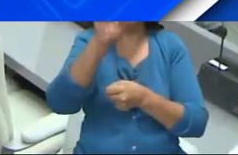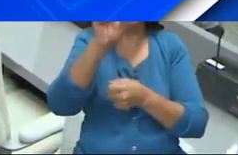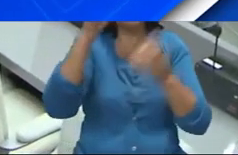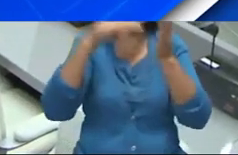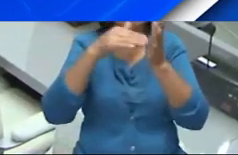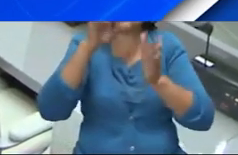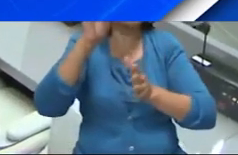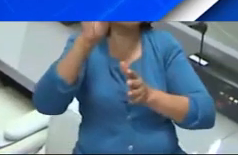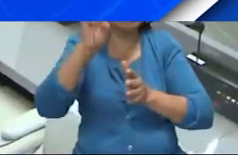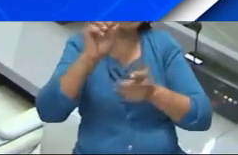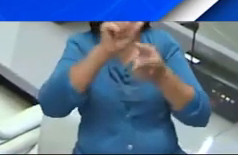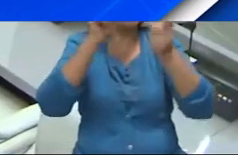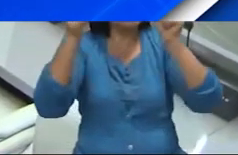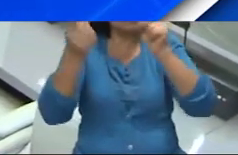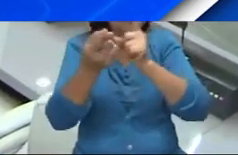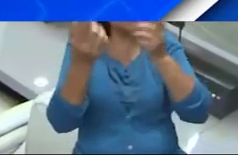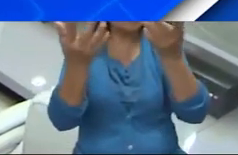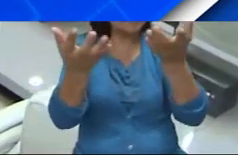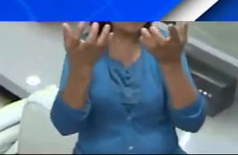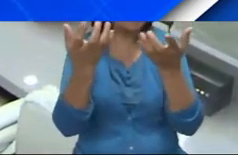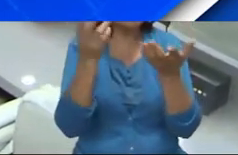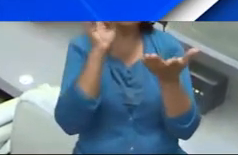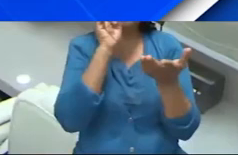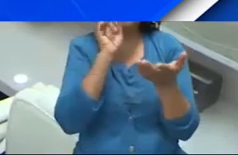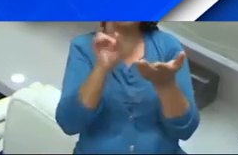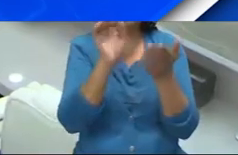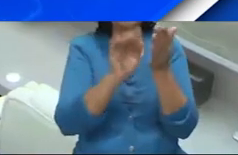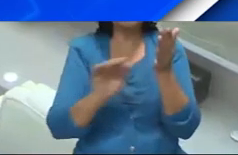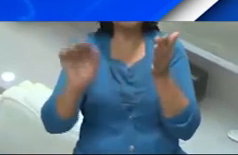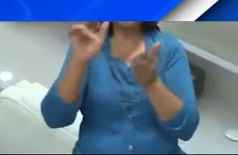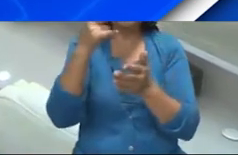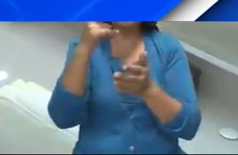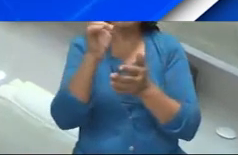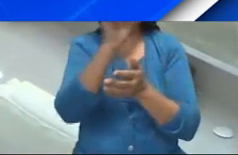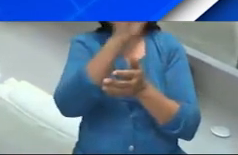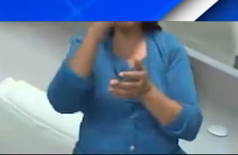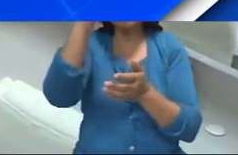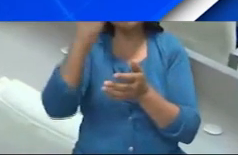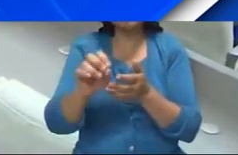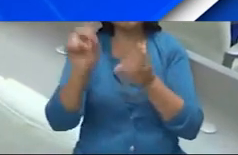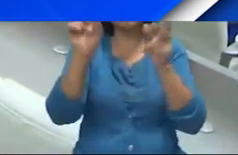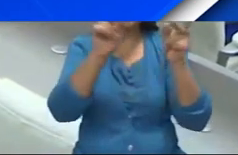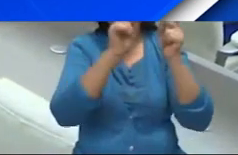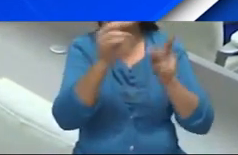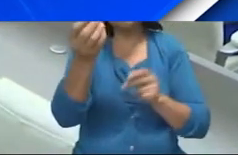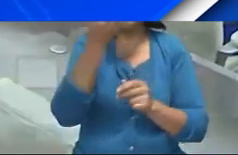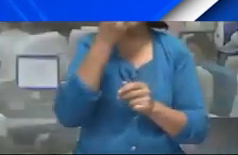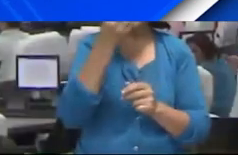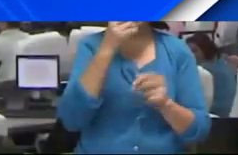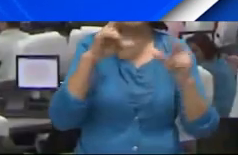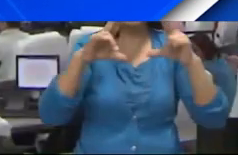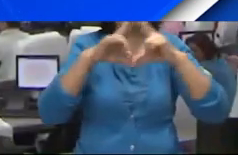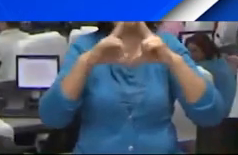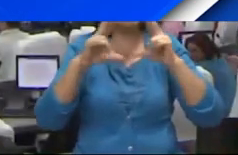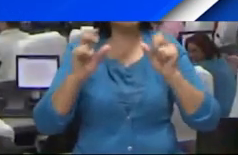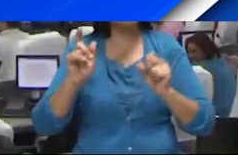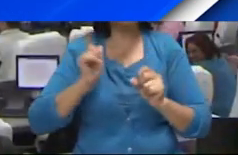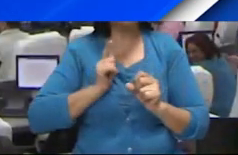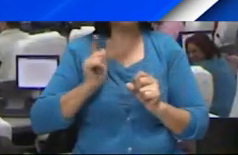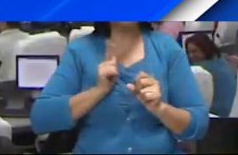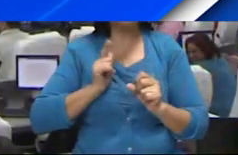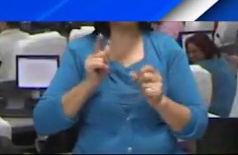2030, teniendo en cuenta que más del 80% de la producción de alimentos del país